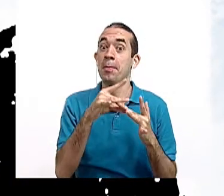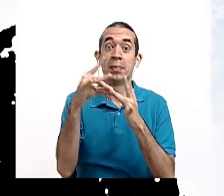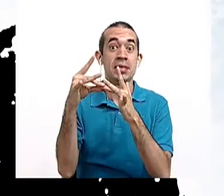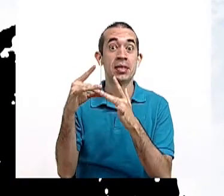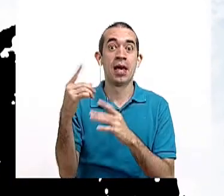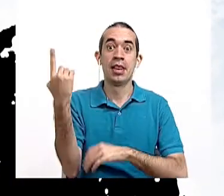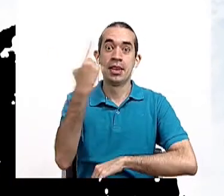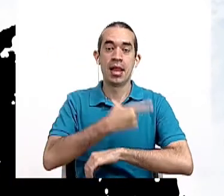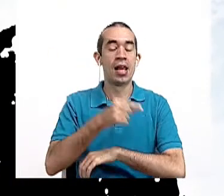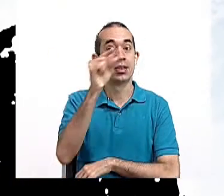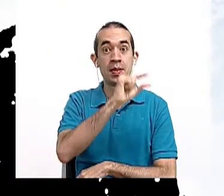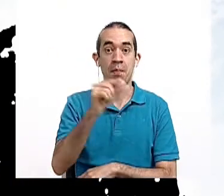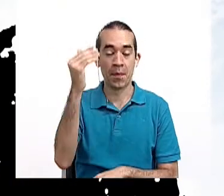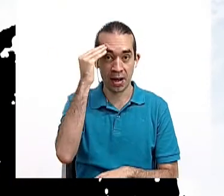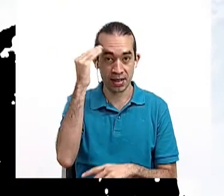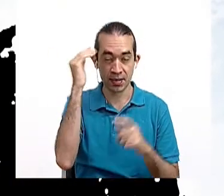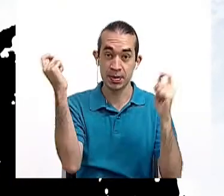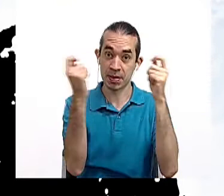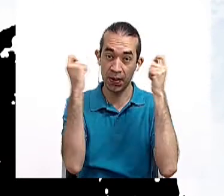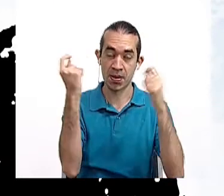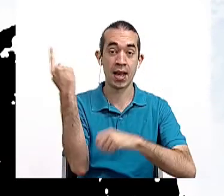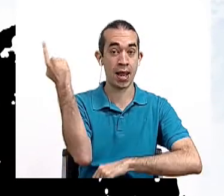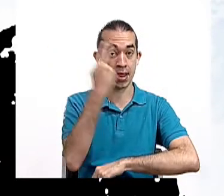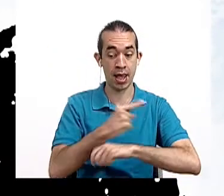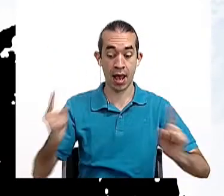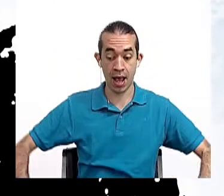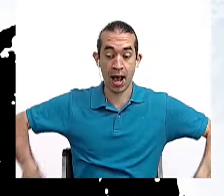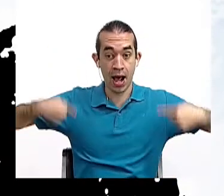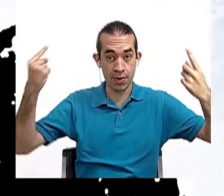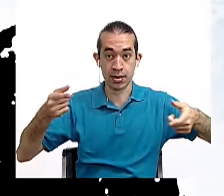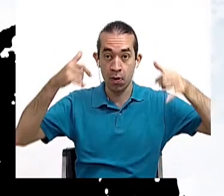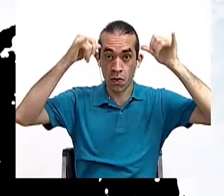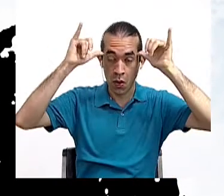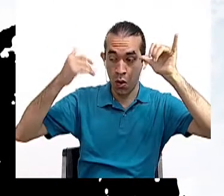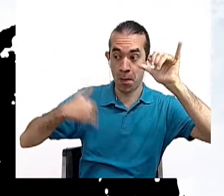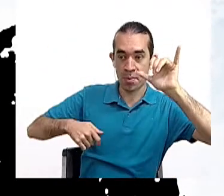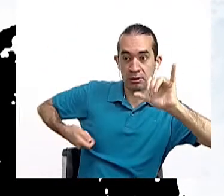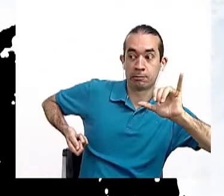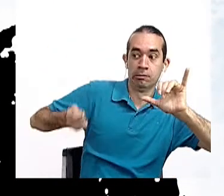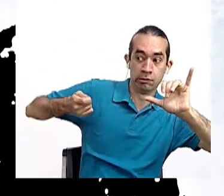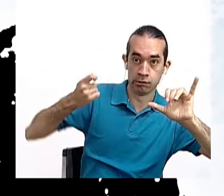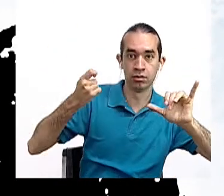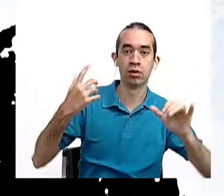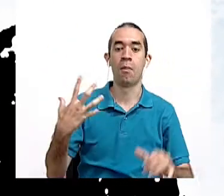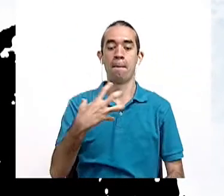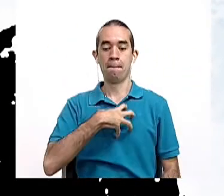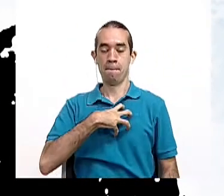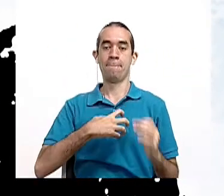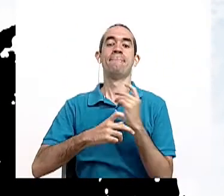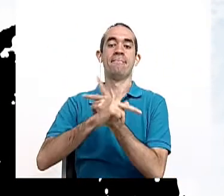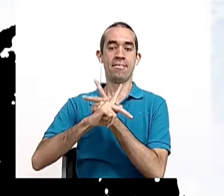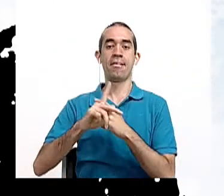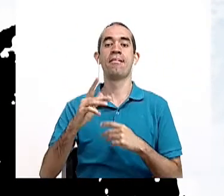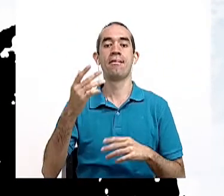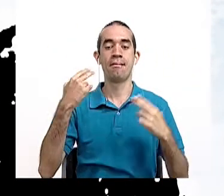a celebrar el Día del Boyero y la Carreta, Patrimonio de la Humanidad. Así que un saludo a todos los boyeros en Costa